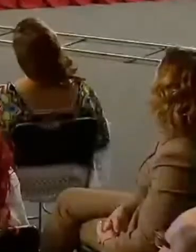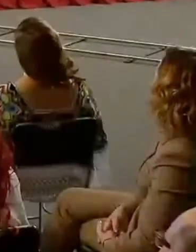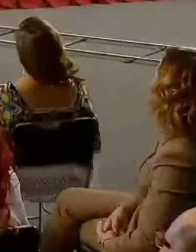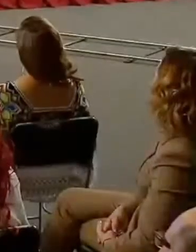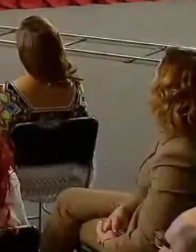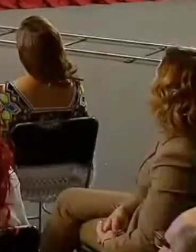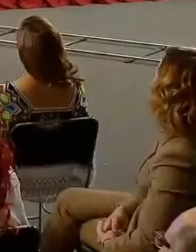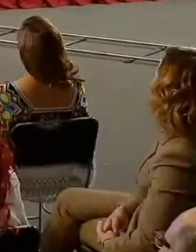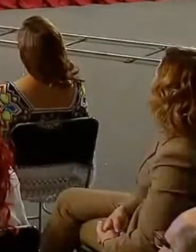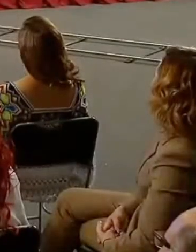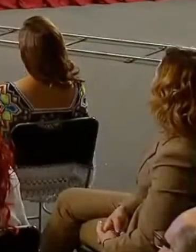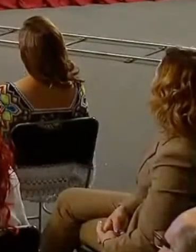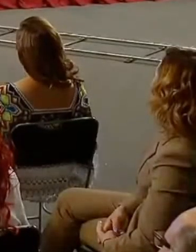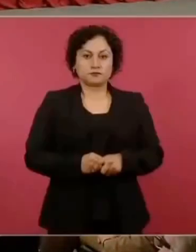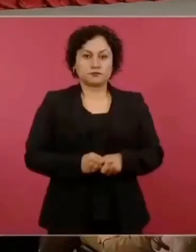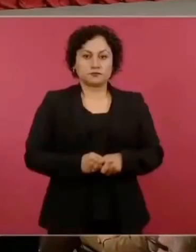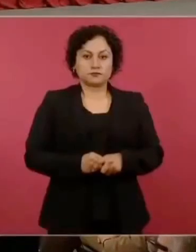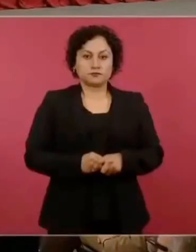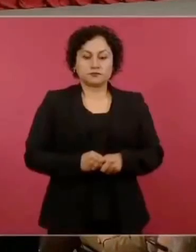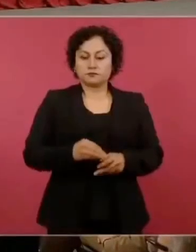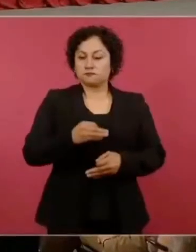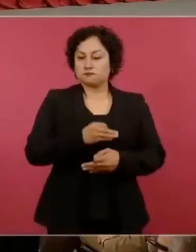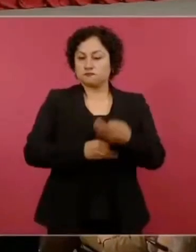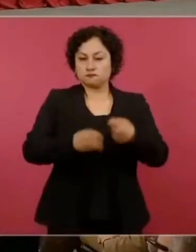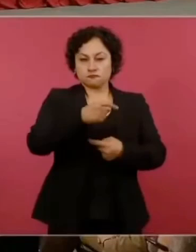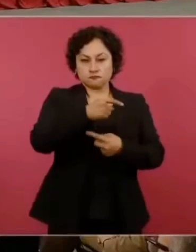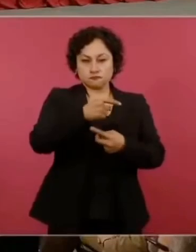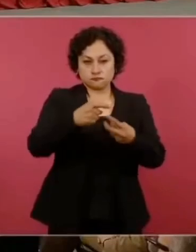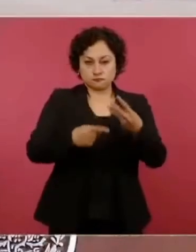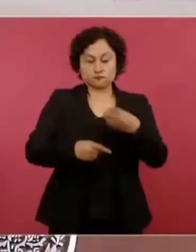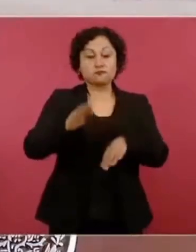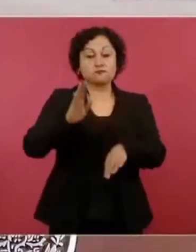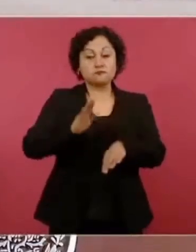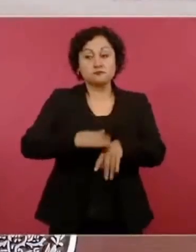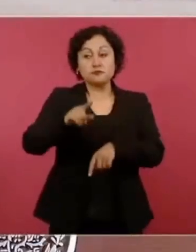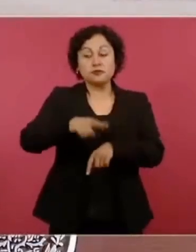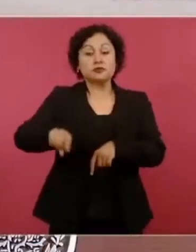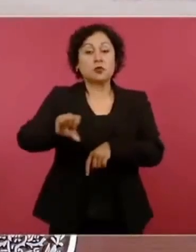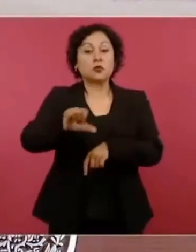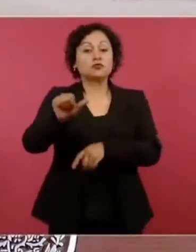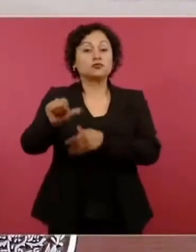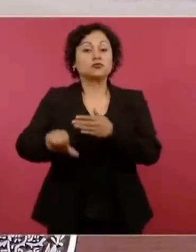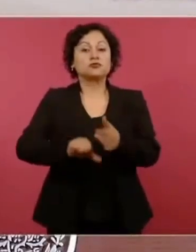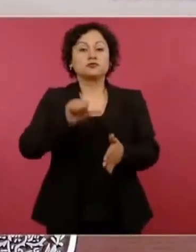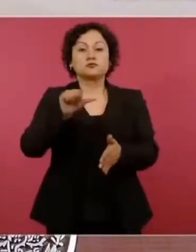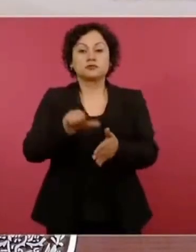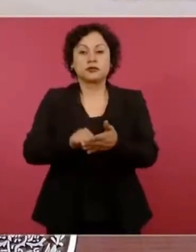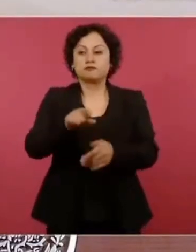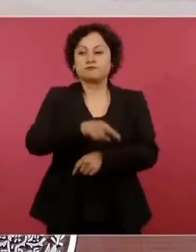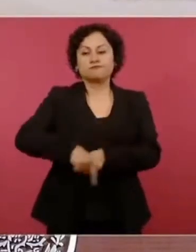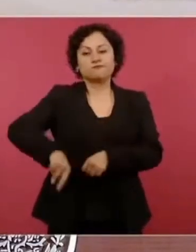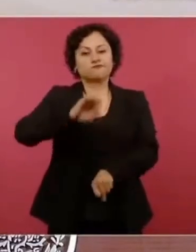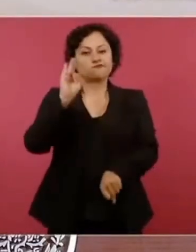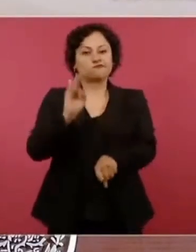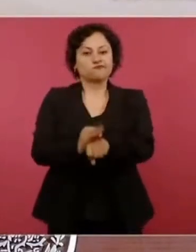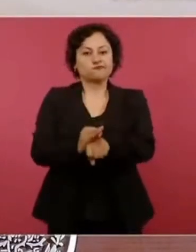nivel de atención, también se garantiza la misma consulta. Es muy común que una persona, cuando tiene derechohabiencia en el